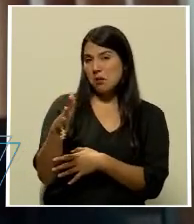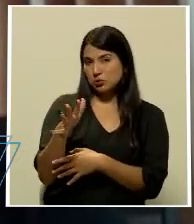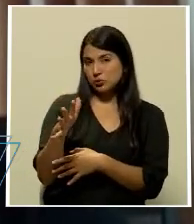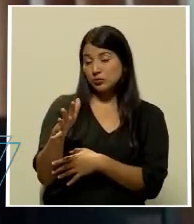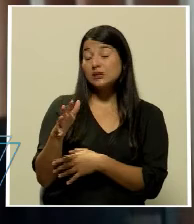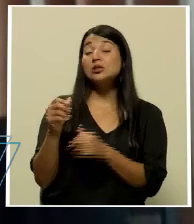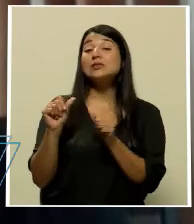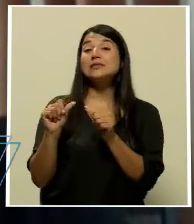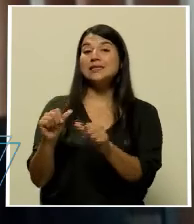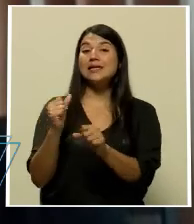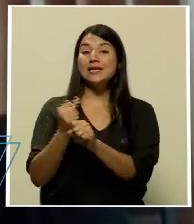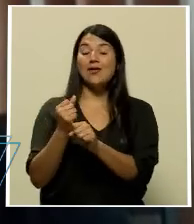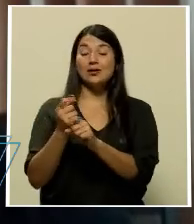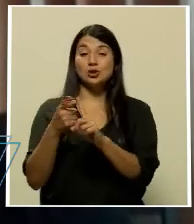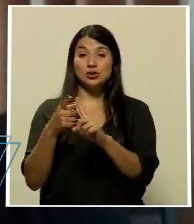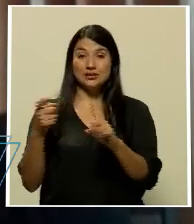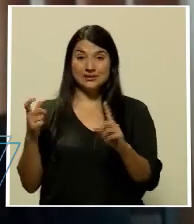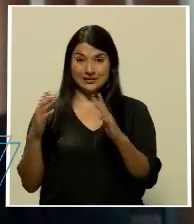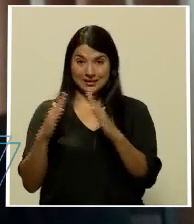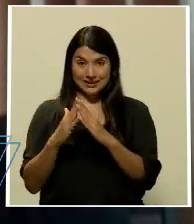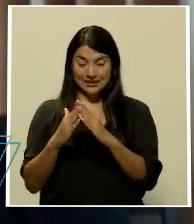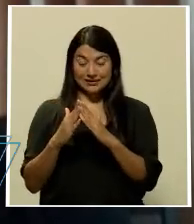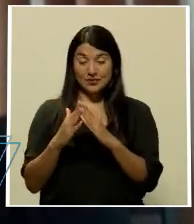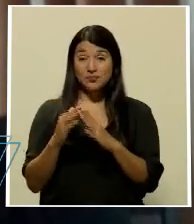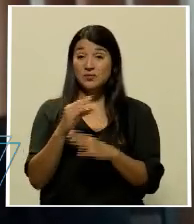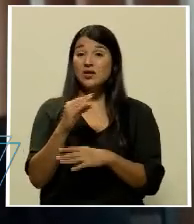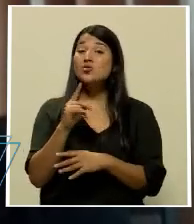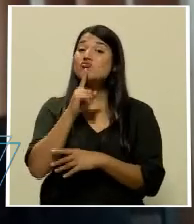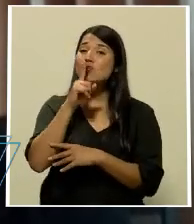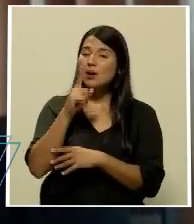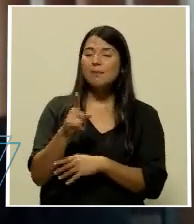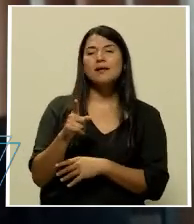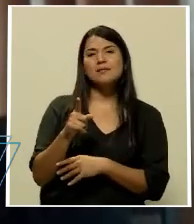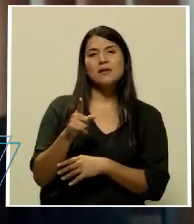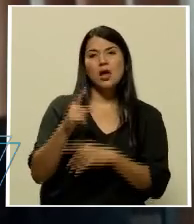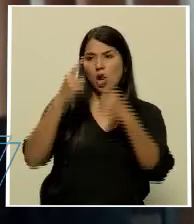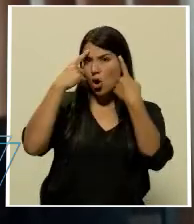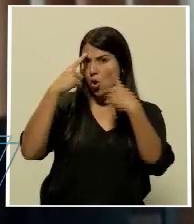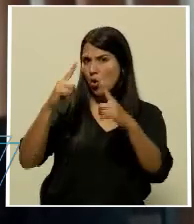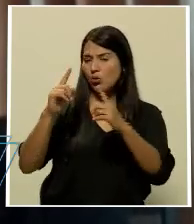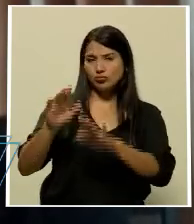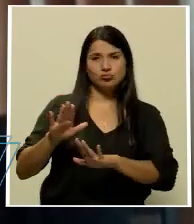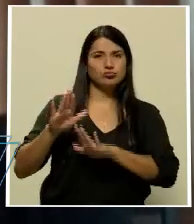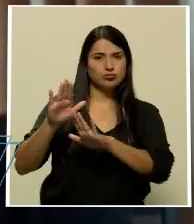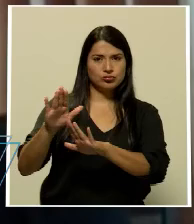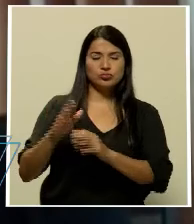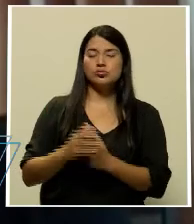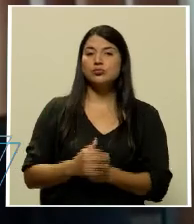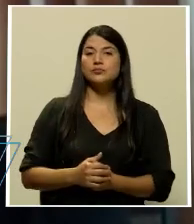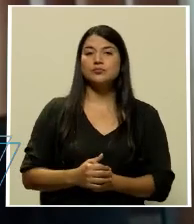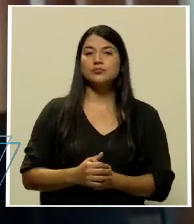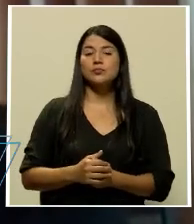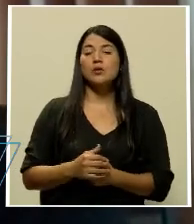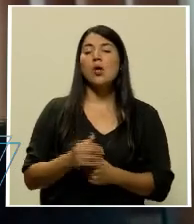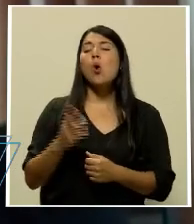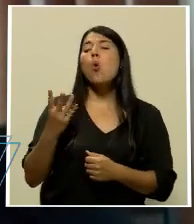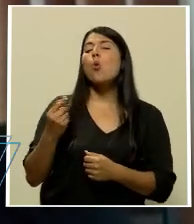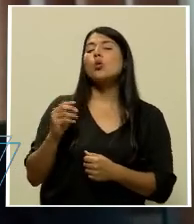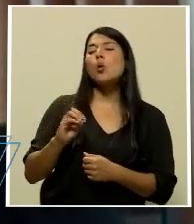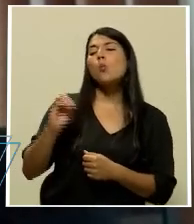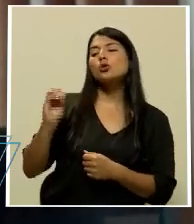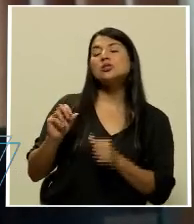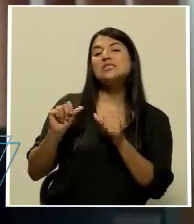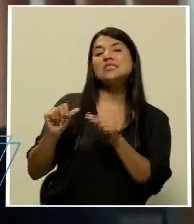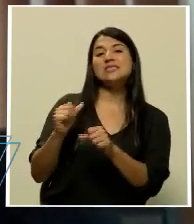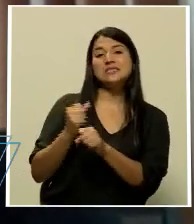hemos mantenido en teletrabajo. Y realmente los resultados han sido extraordinarios. ¿Qué porcentaje